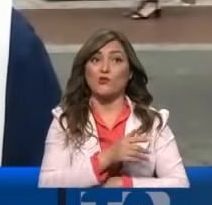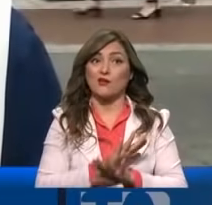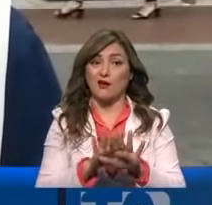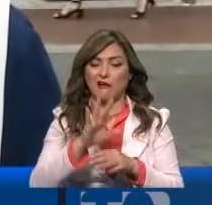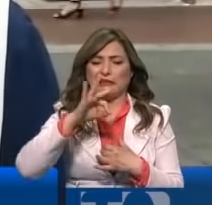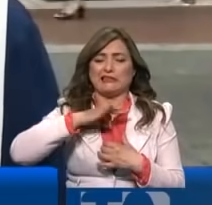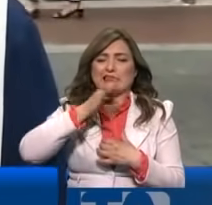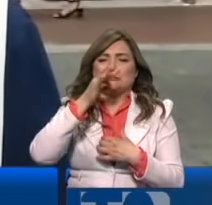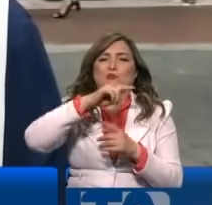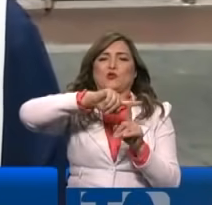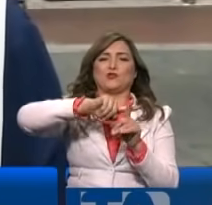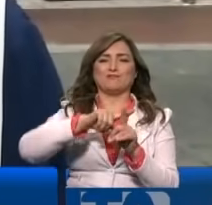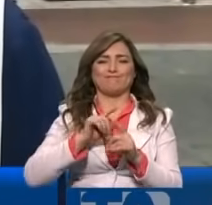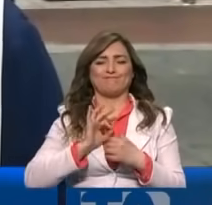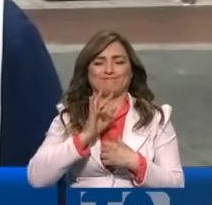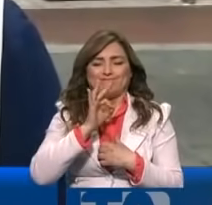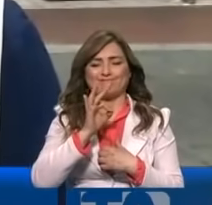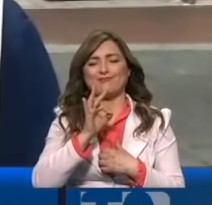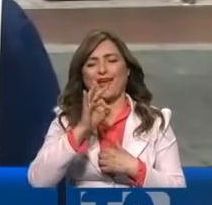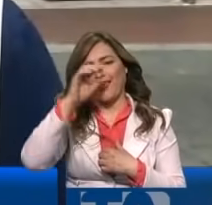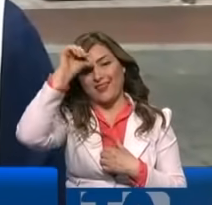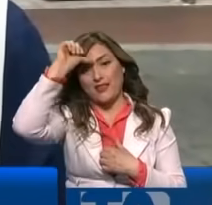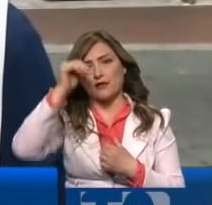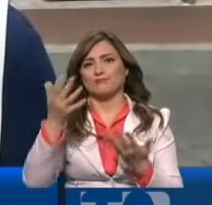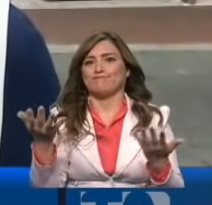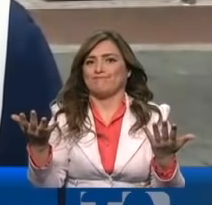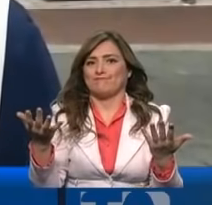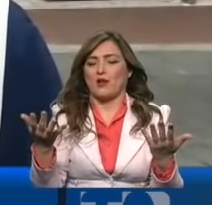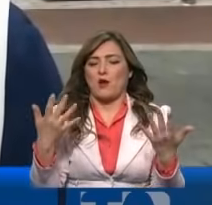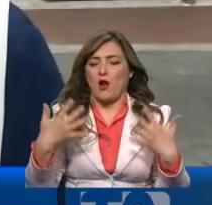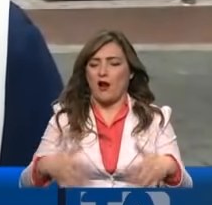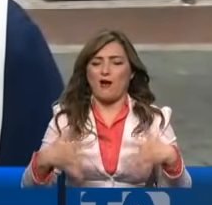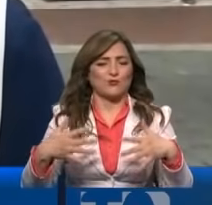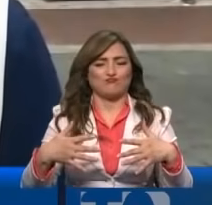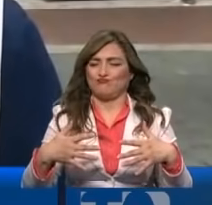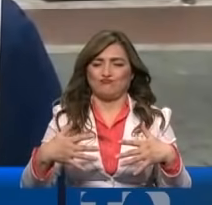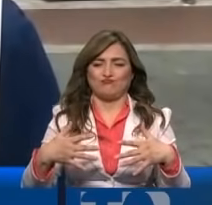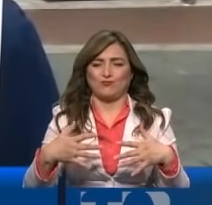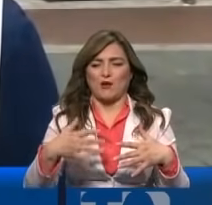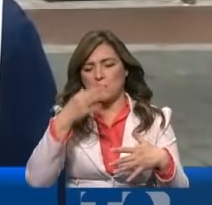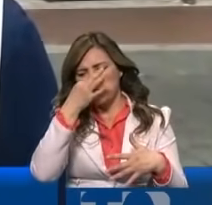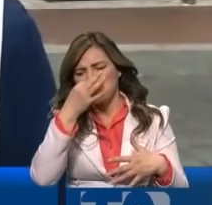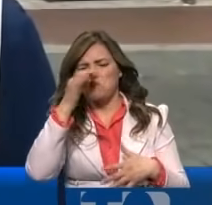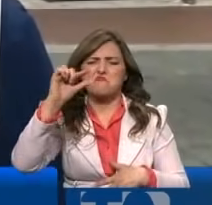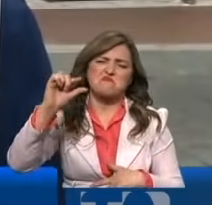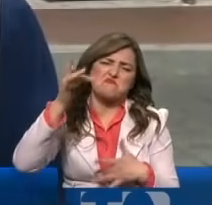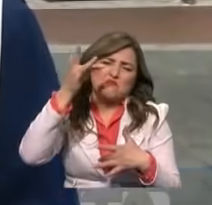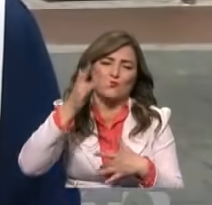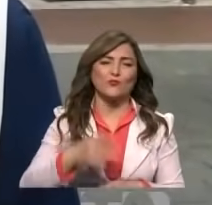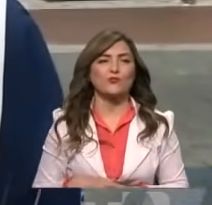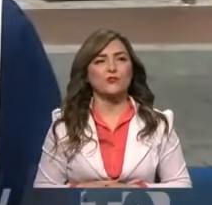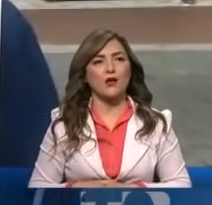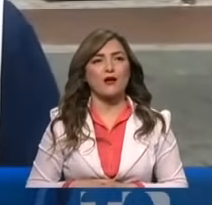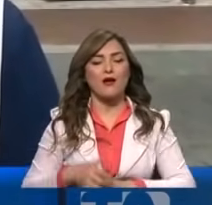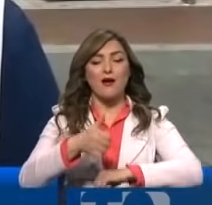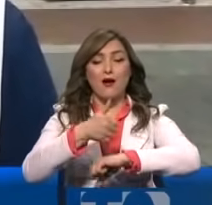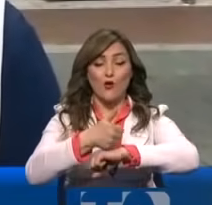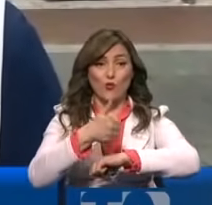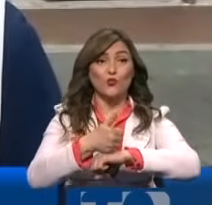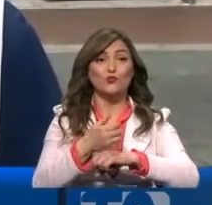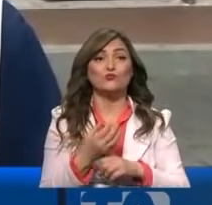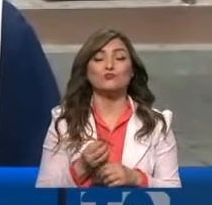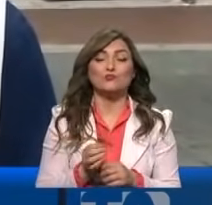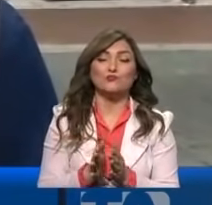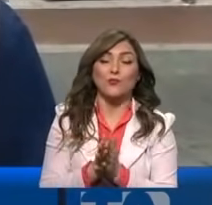el COVID-19, lo que evitó que desarrollen una complicación mayor tras el contagio. De ahí que las autoridades locales insisten en que